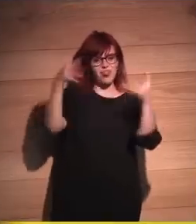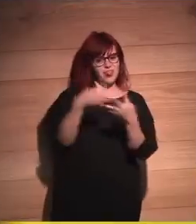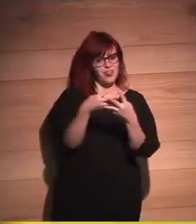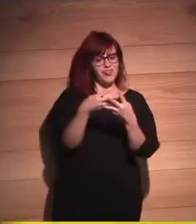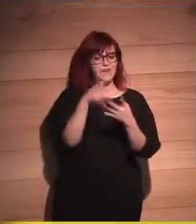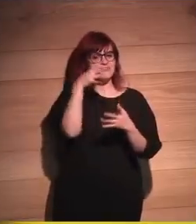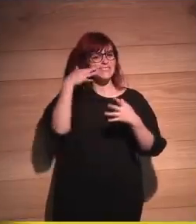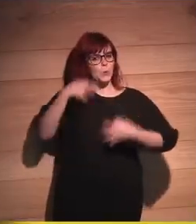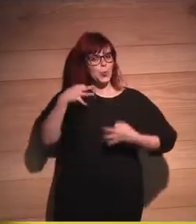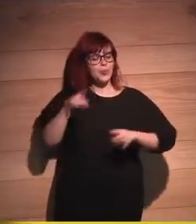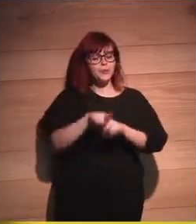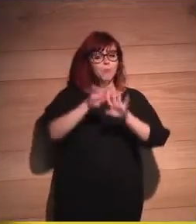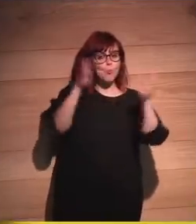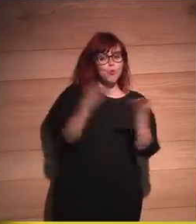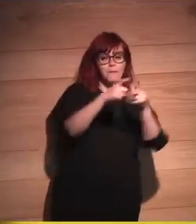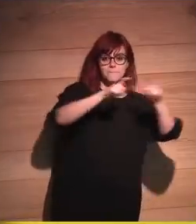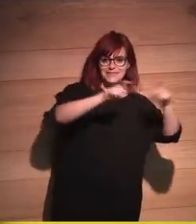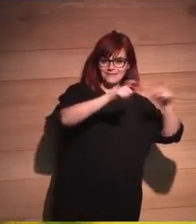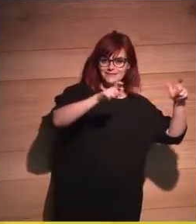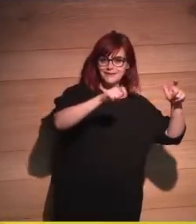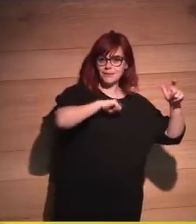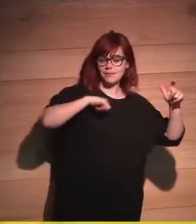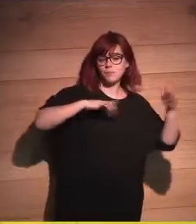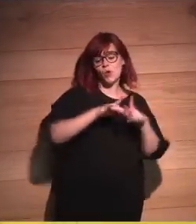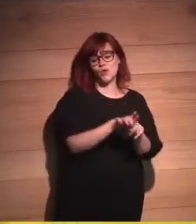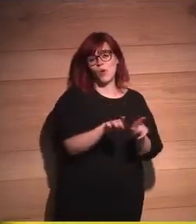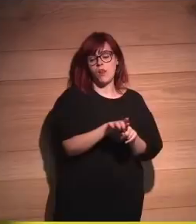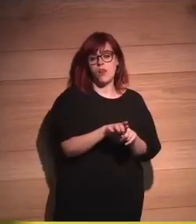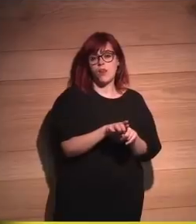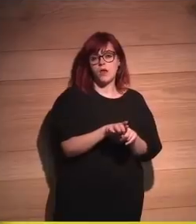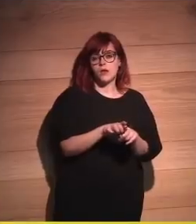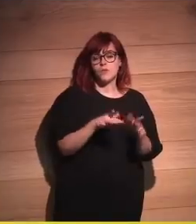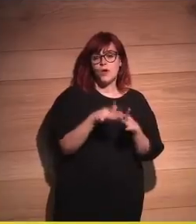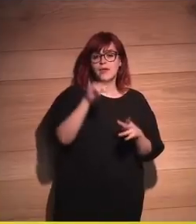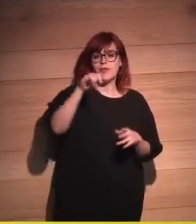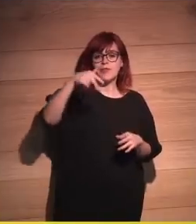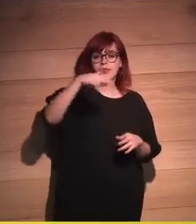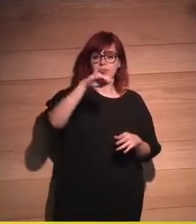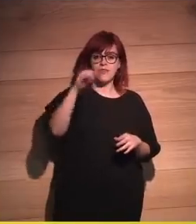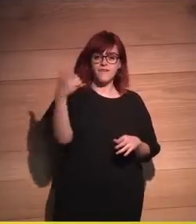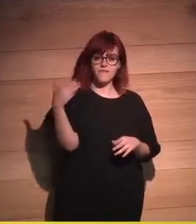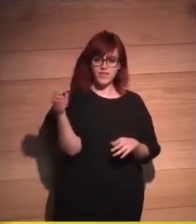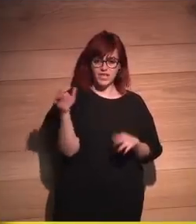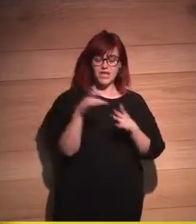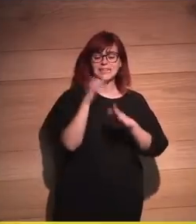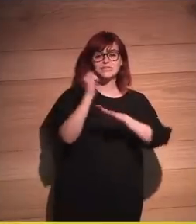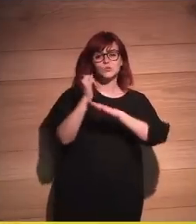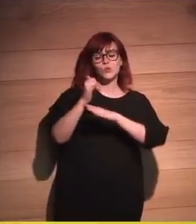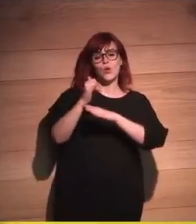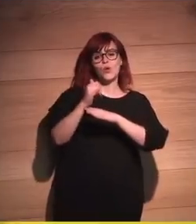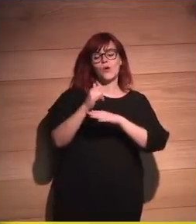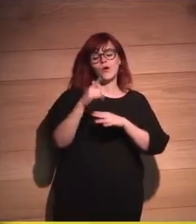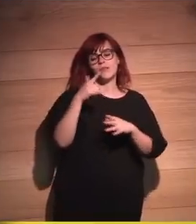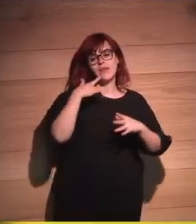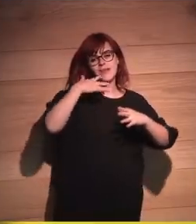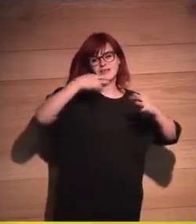al mundo empresarial, lo que aquí es INCIBE, el Instituto de Ciberseguridad Nacional, como